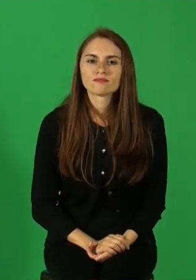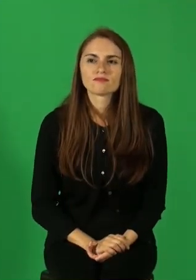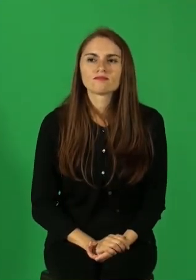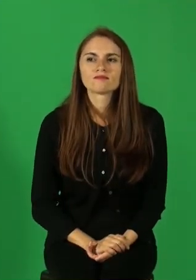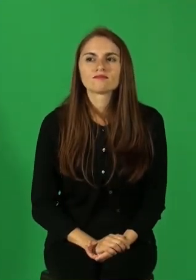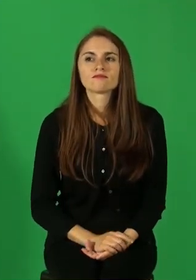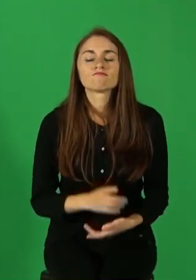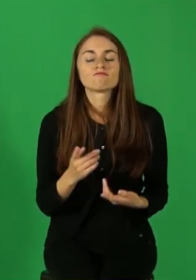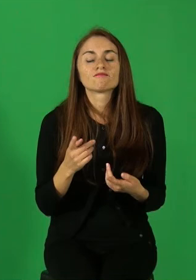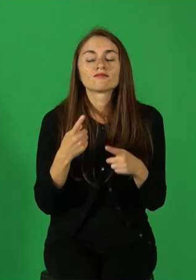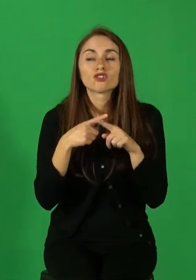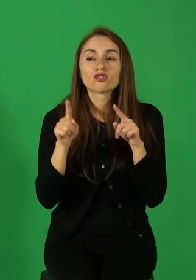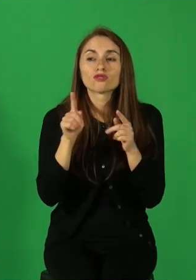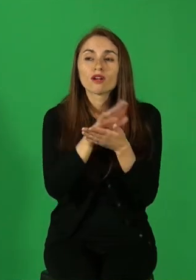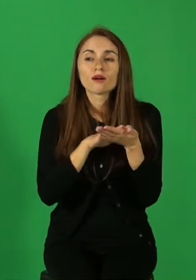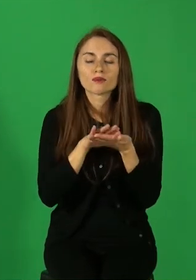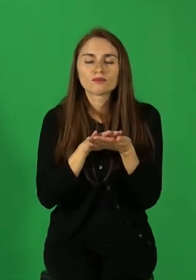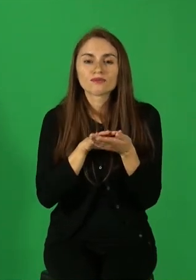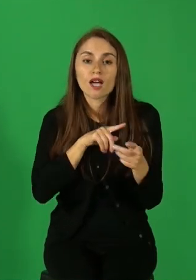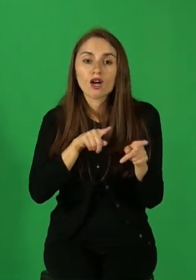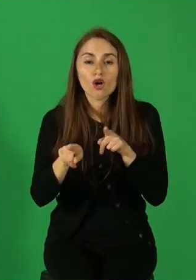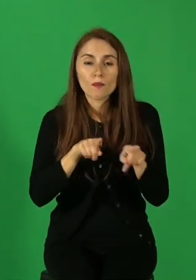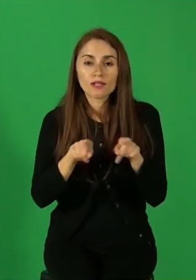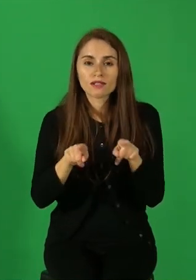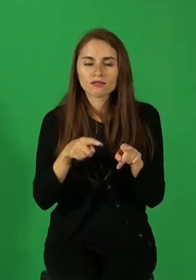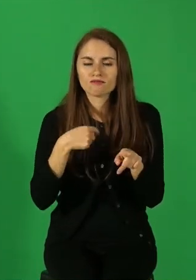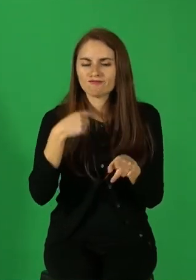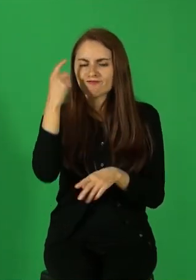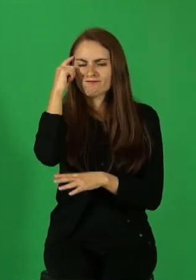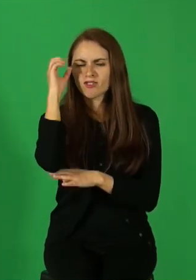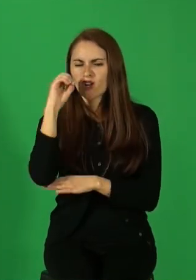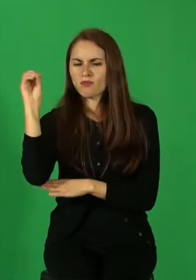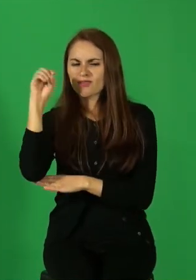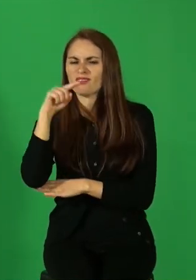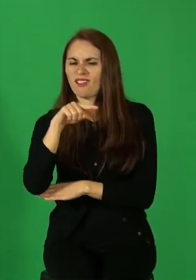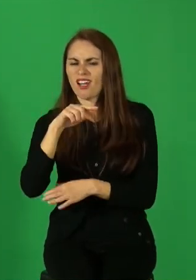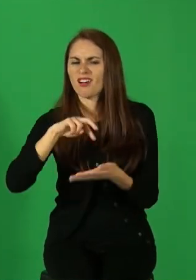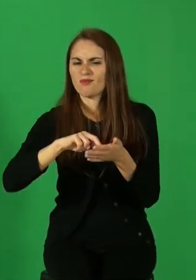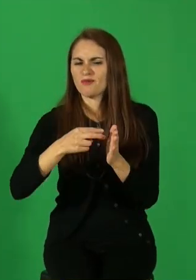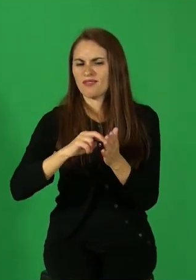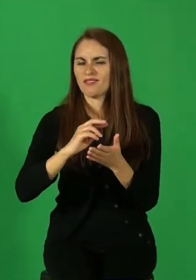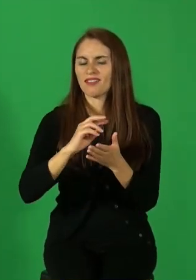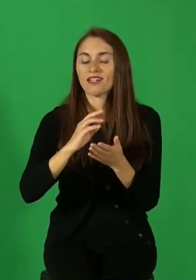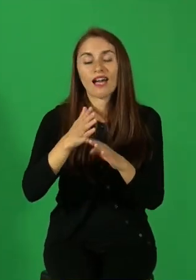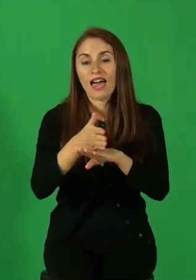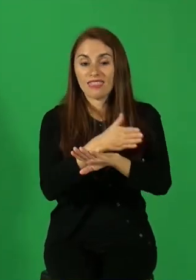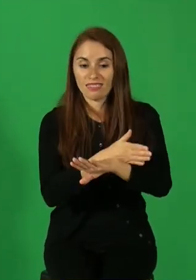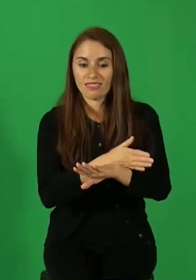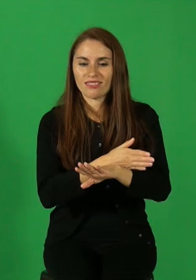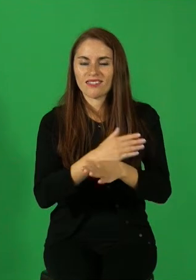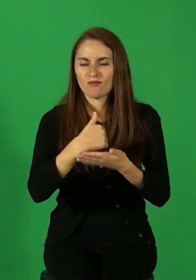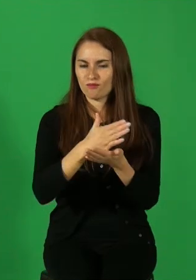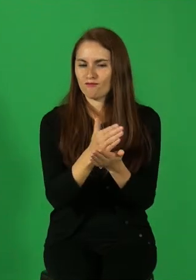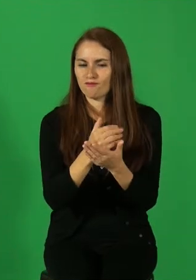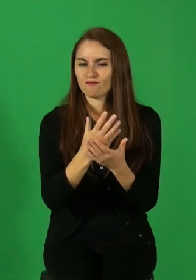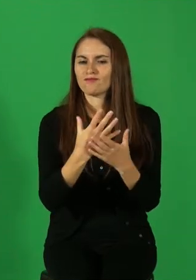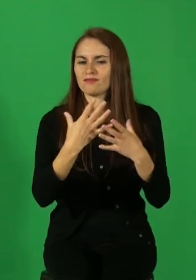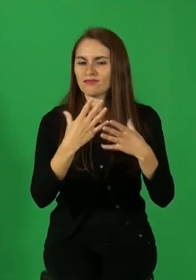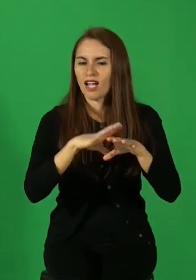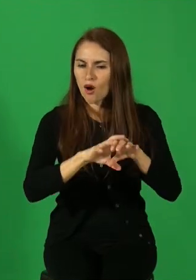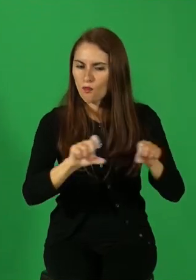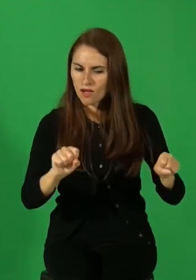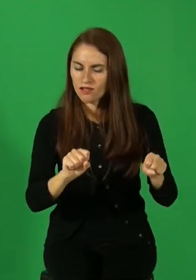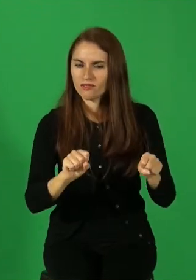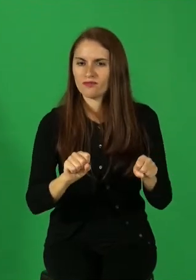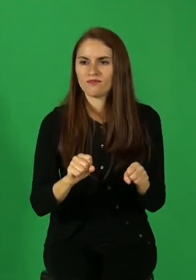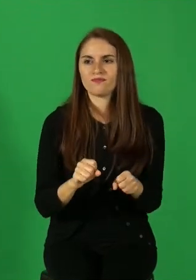La competencia, en mi opinión, estaba arreglada. En este caso, ¿qué tipo